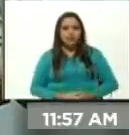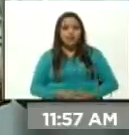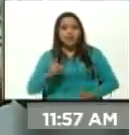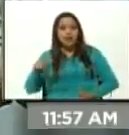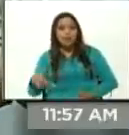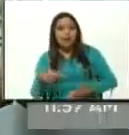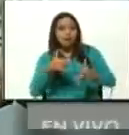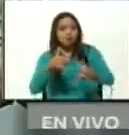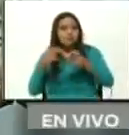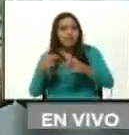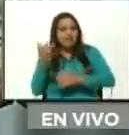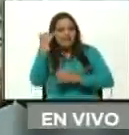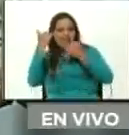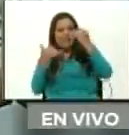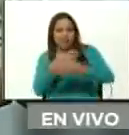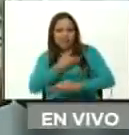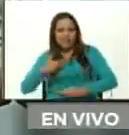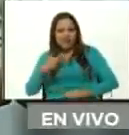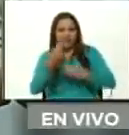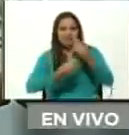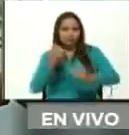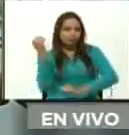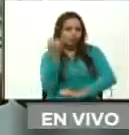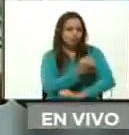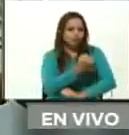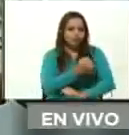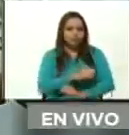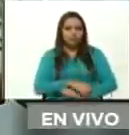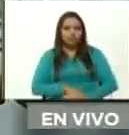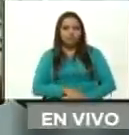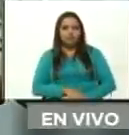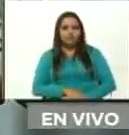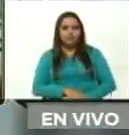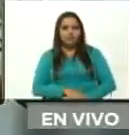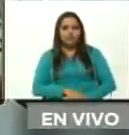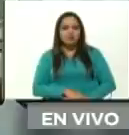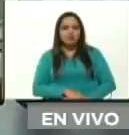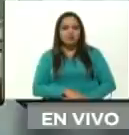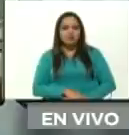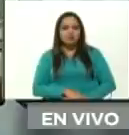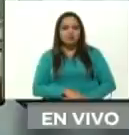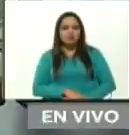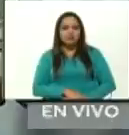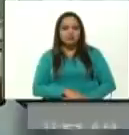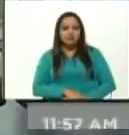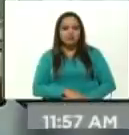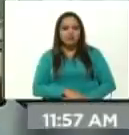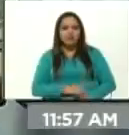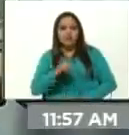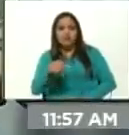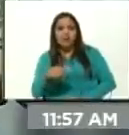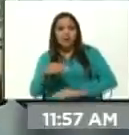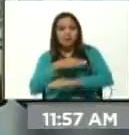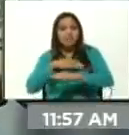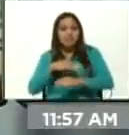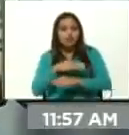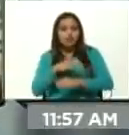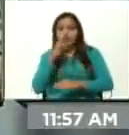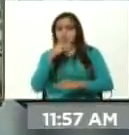de homicidio intencional calificado con alevosía y por motivo fútil en grado de frustración, agavillamiento, omisión de